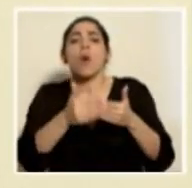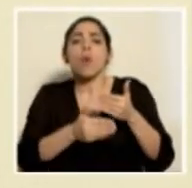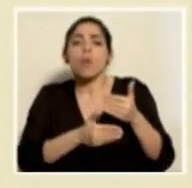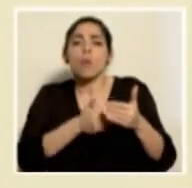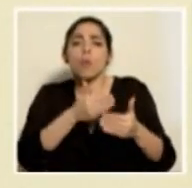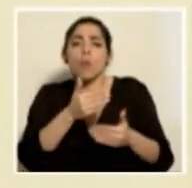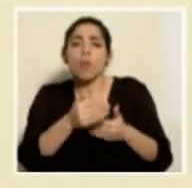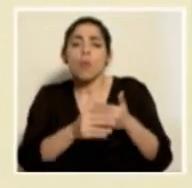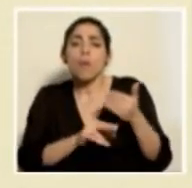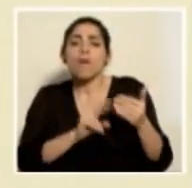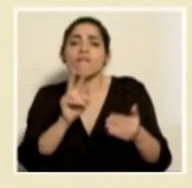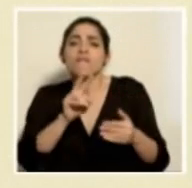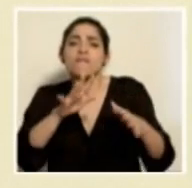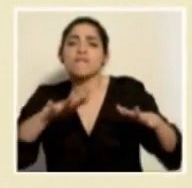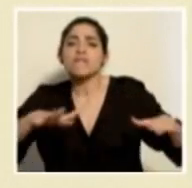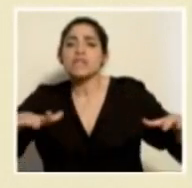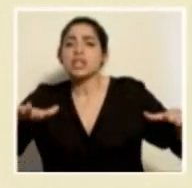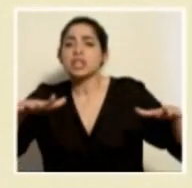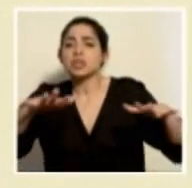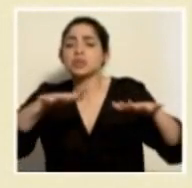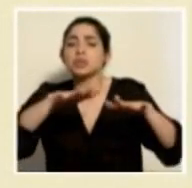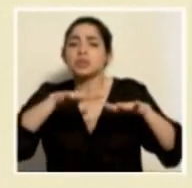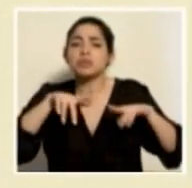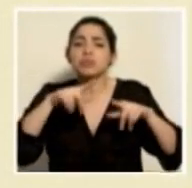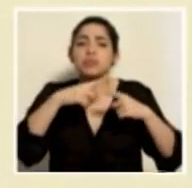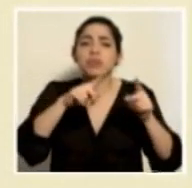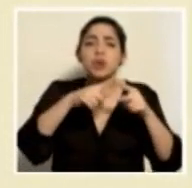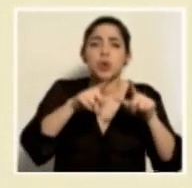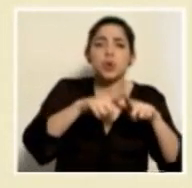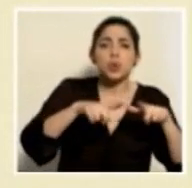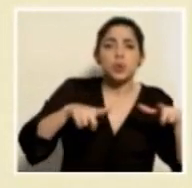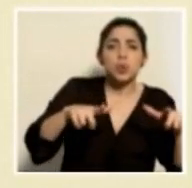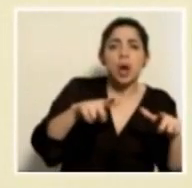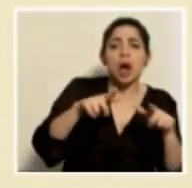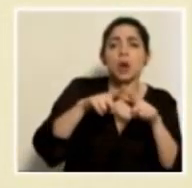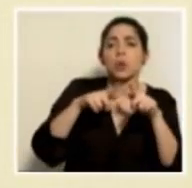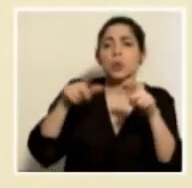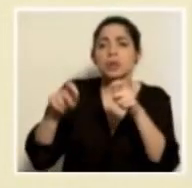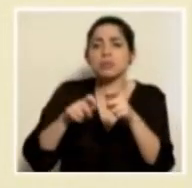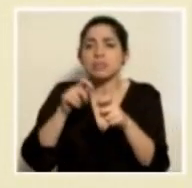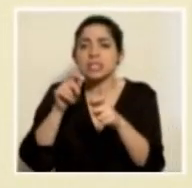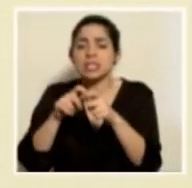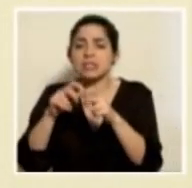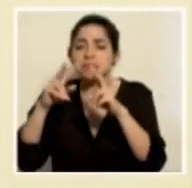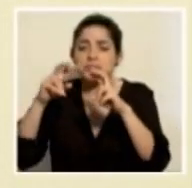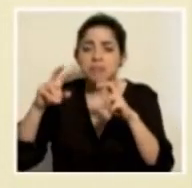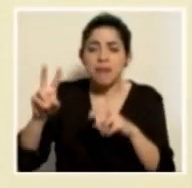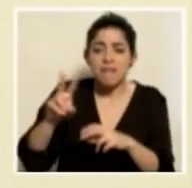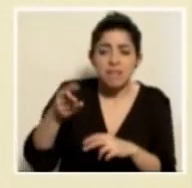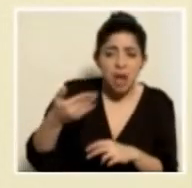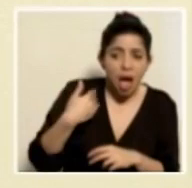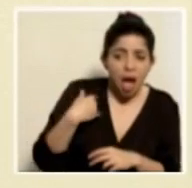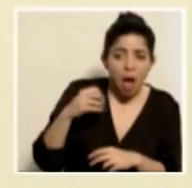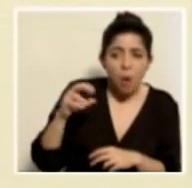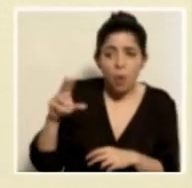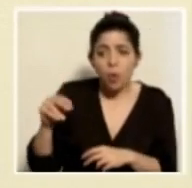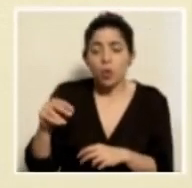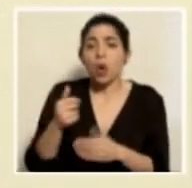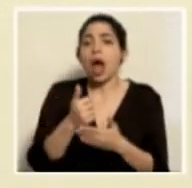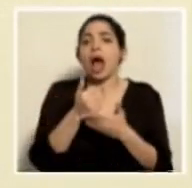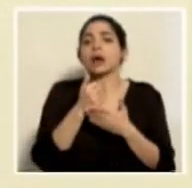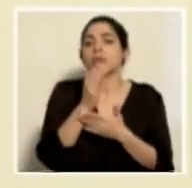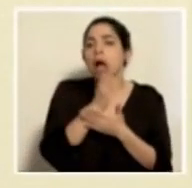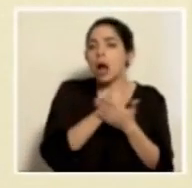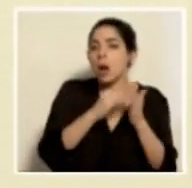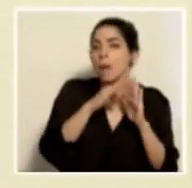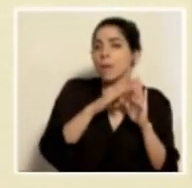exposición al virus en diferentes lugares, en lugares específicos. Puede ayudar eventualmente con algunos de los protocolos que